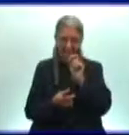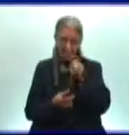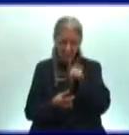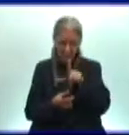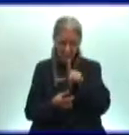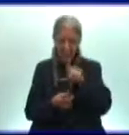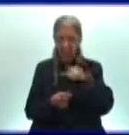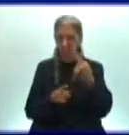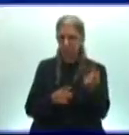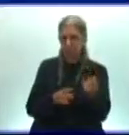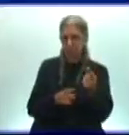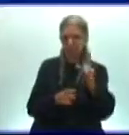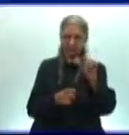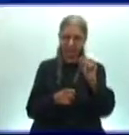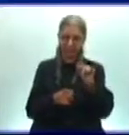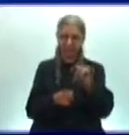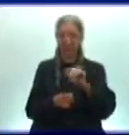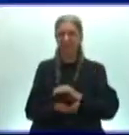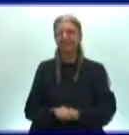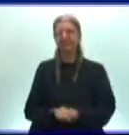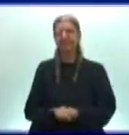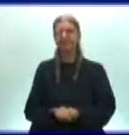minúscula.